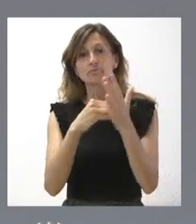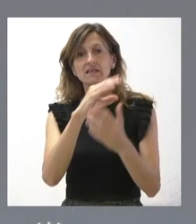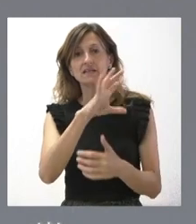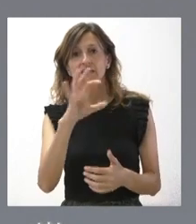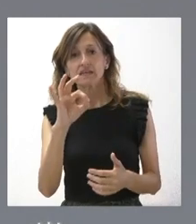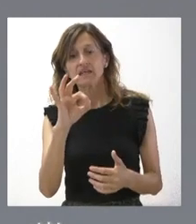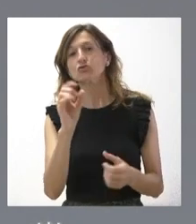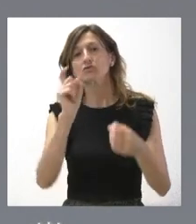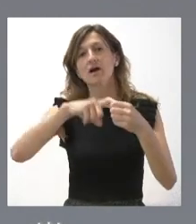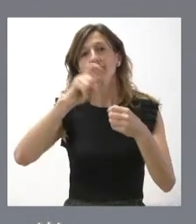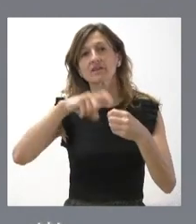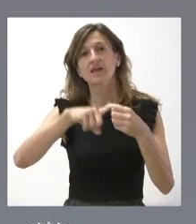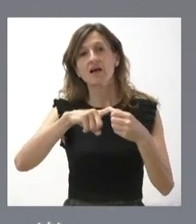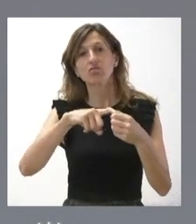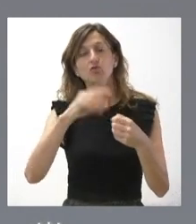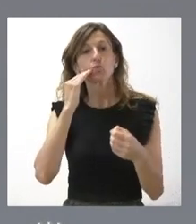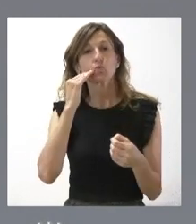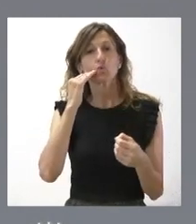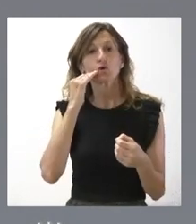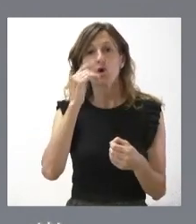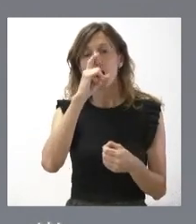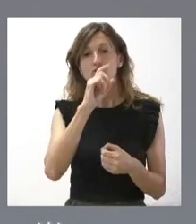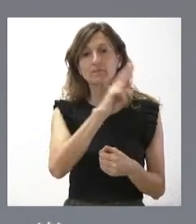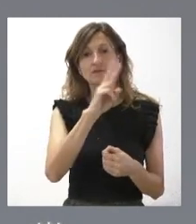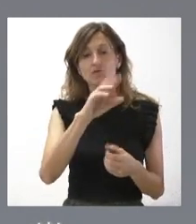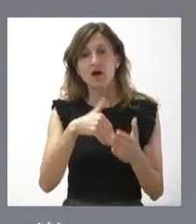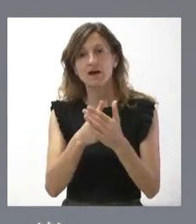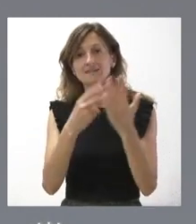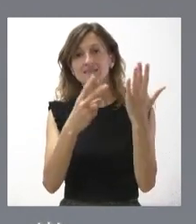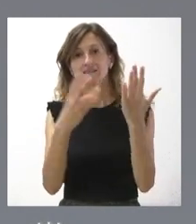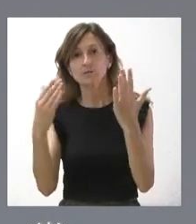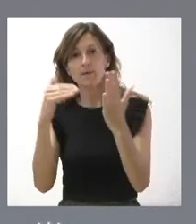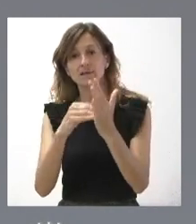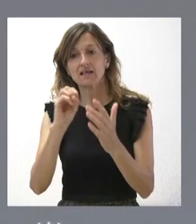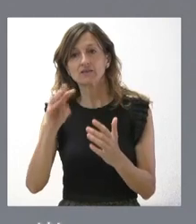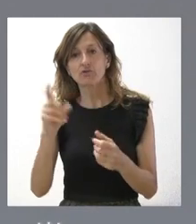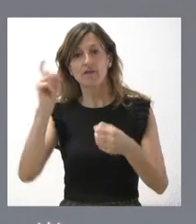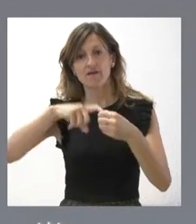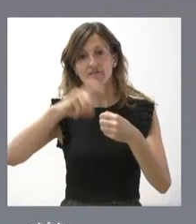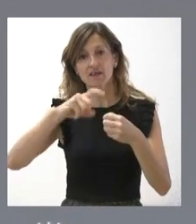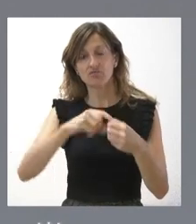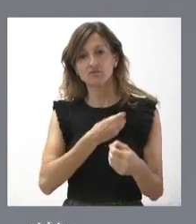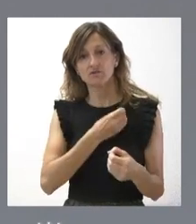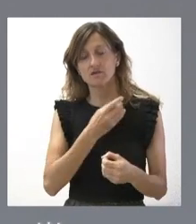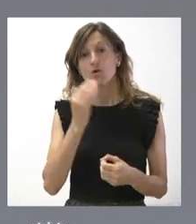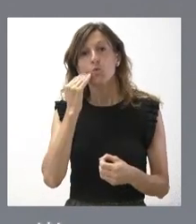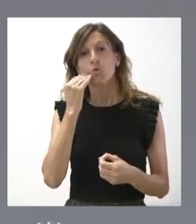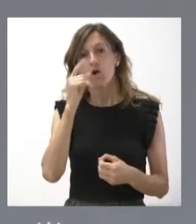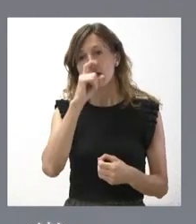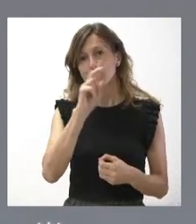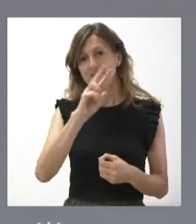78.501 afiliados en julio del 22 a 79.014 afiliados en julio del